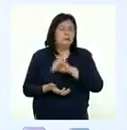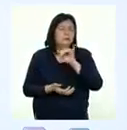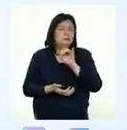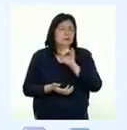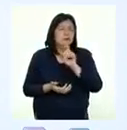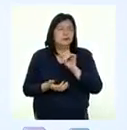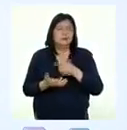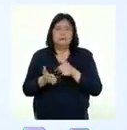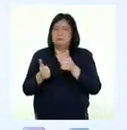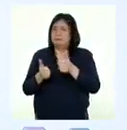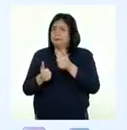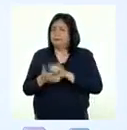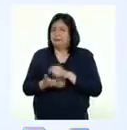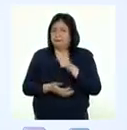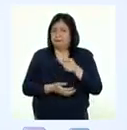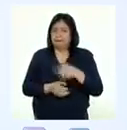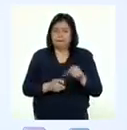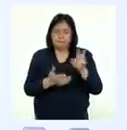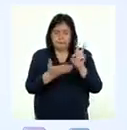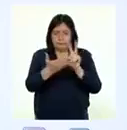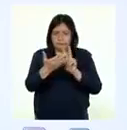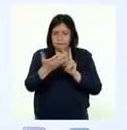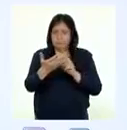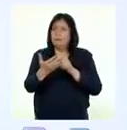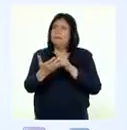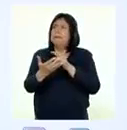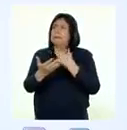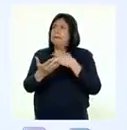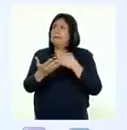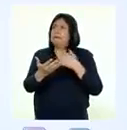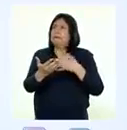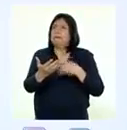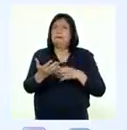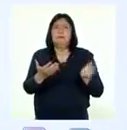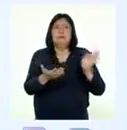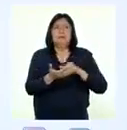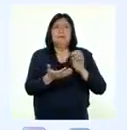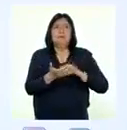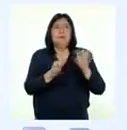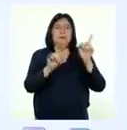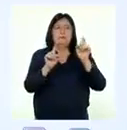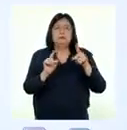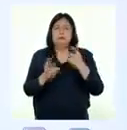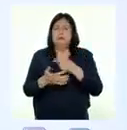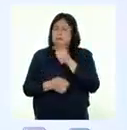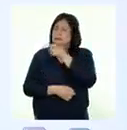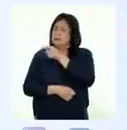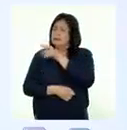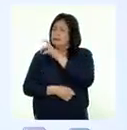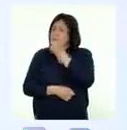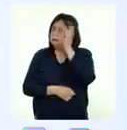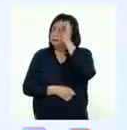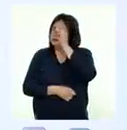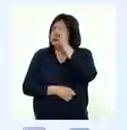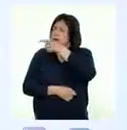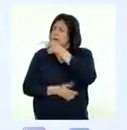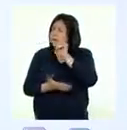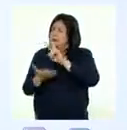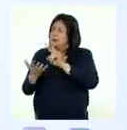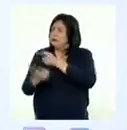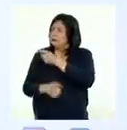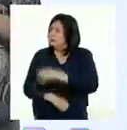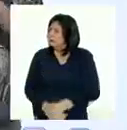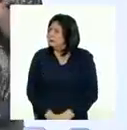Joaquín. Qué bueno que el texto te ha despertado más preguntas. ¿Y tú, Patti, qué opinas de la